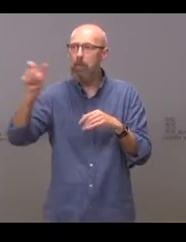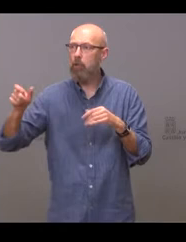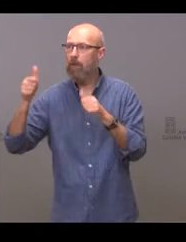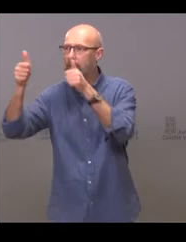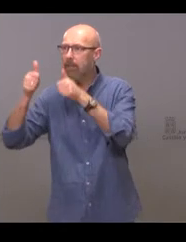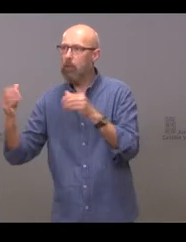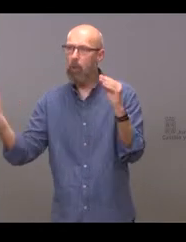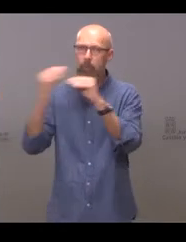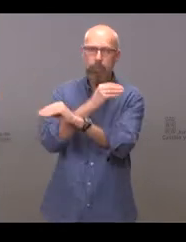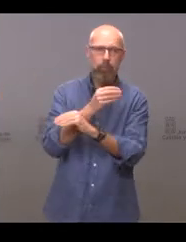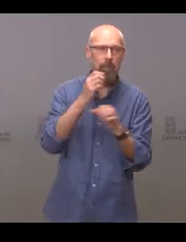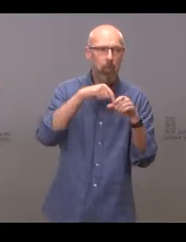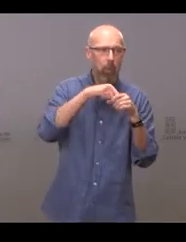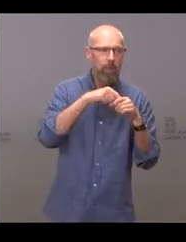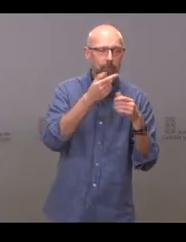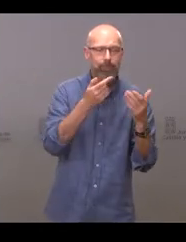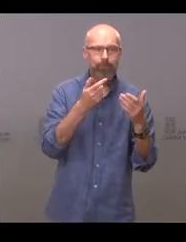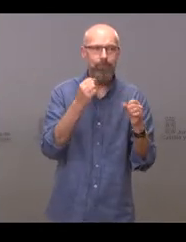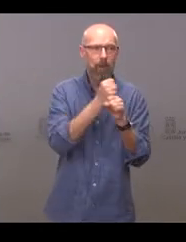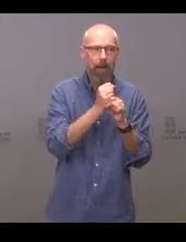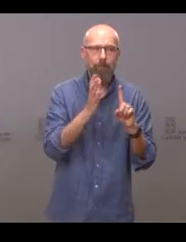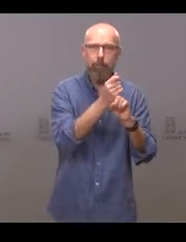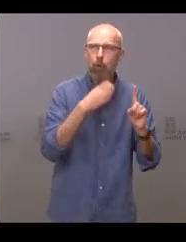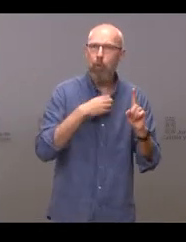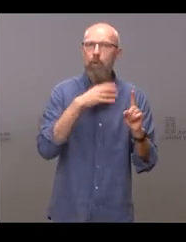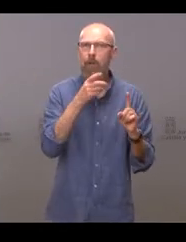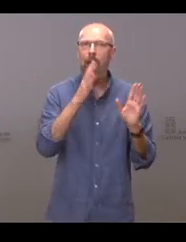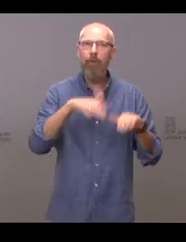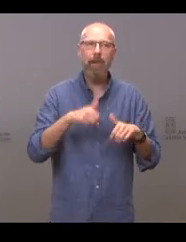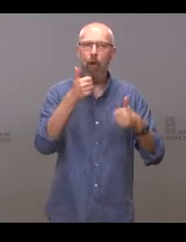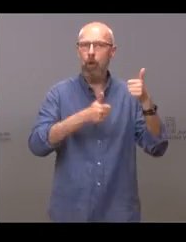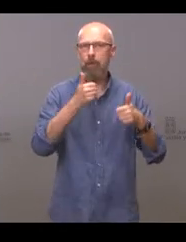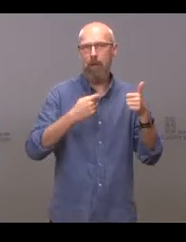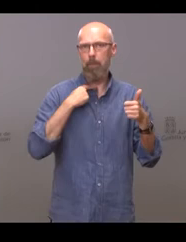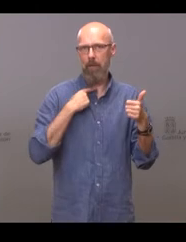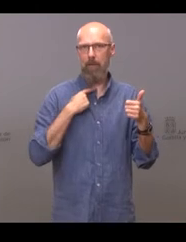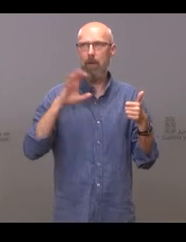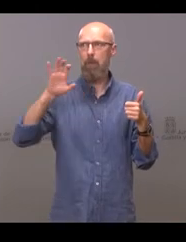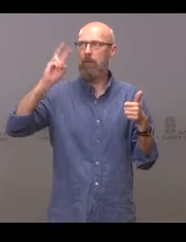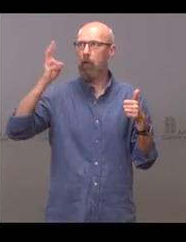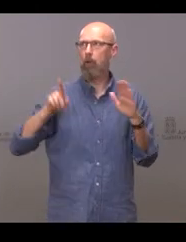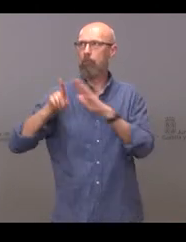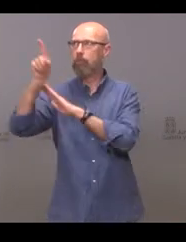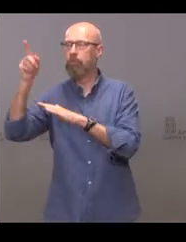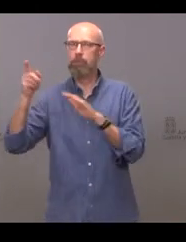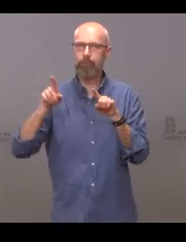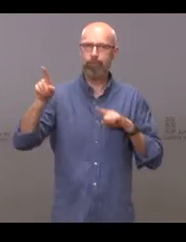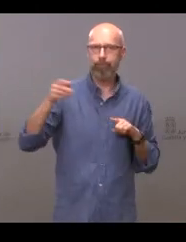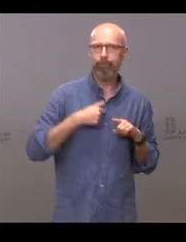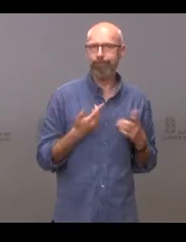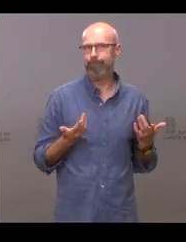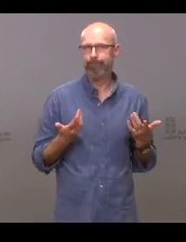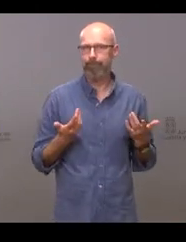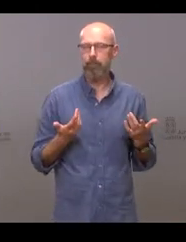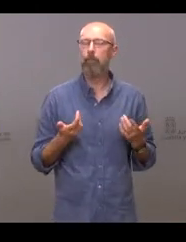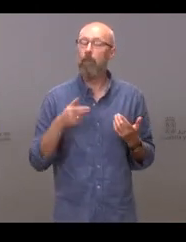de otras de otras comunidades autónomas o de otros países nos pueden nos pueden adelantar en ese sentido creo